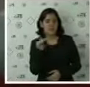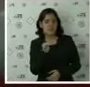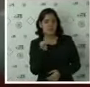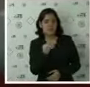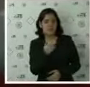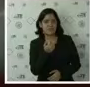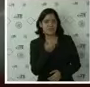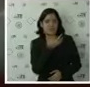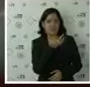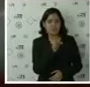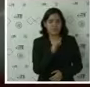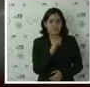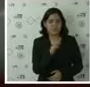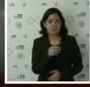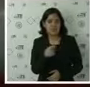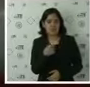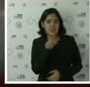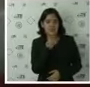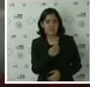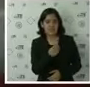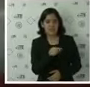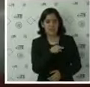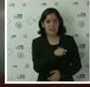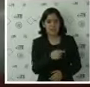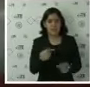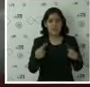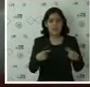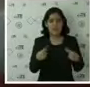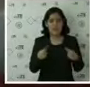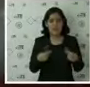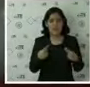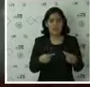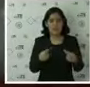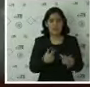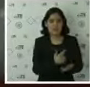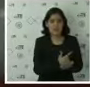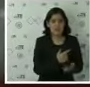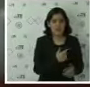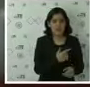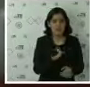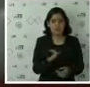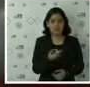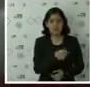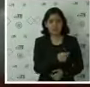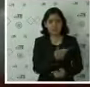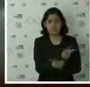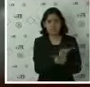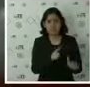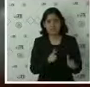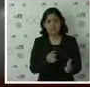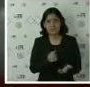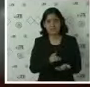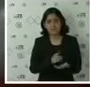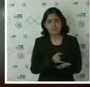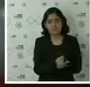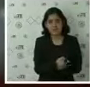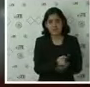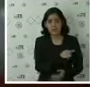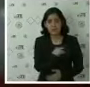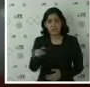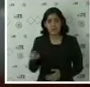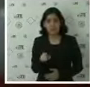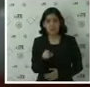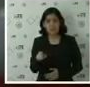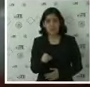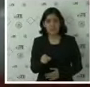permitir que nos sigan matando a las mujeres y vamos a ir y vamos a gritar en todas las manifestaciones. Esa es su generación. No es